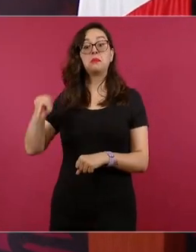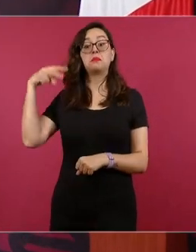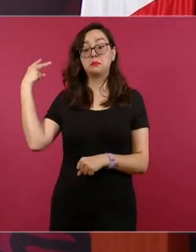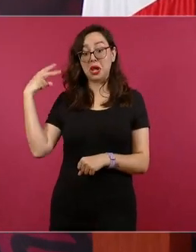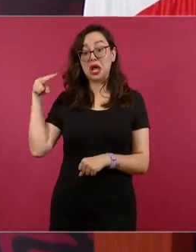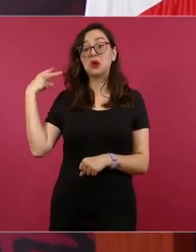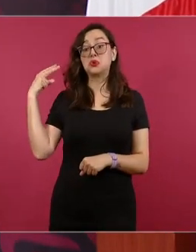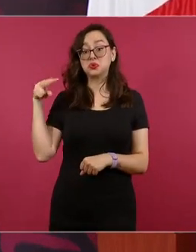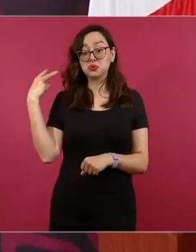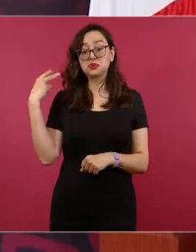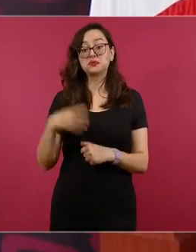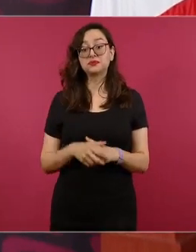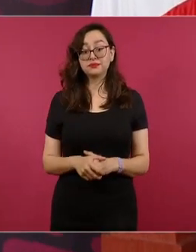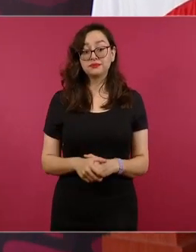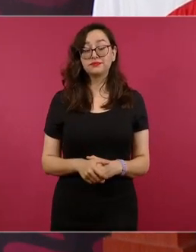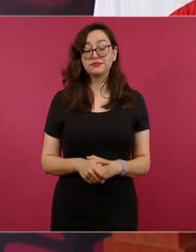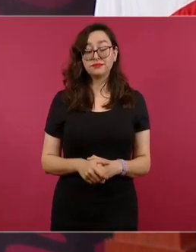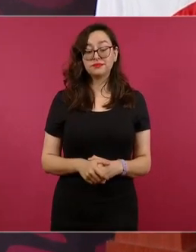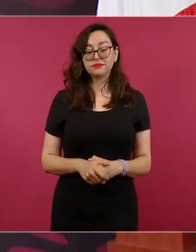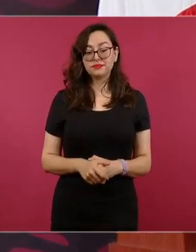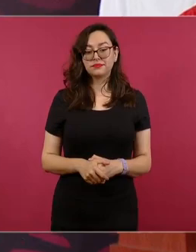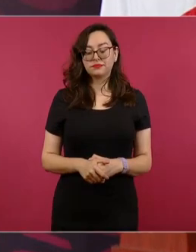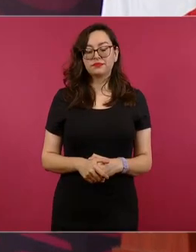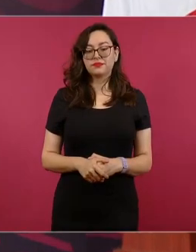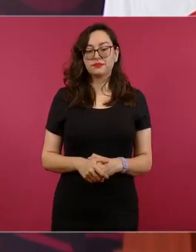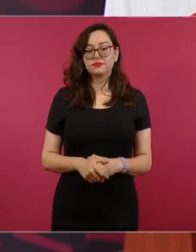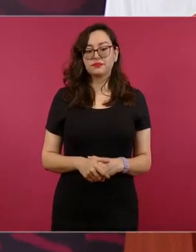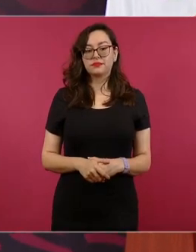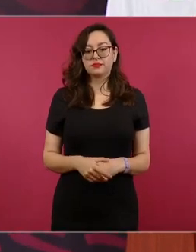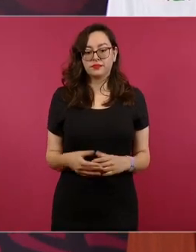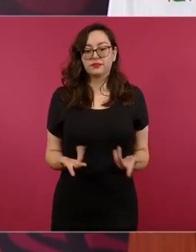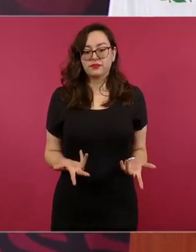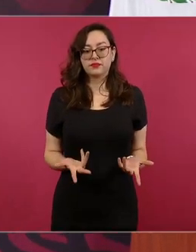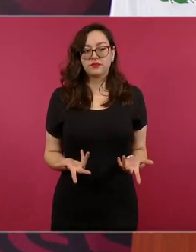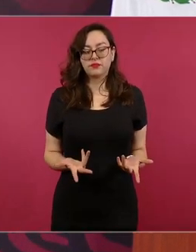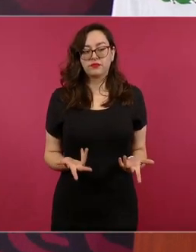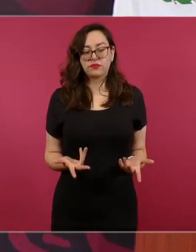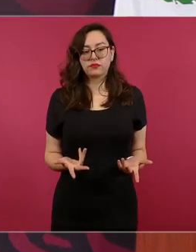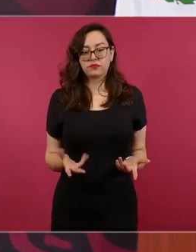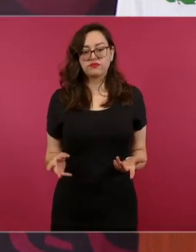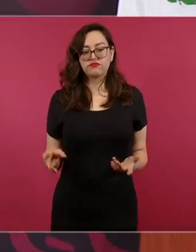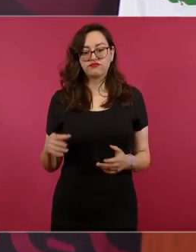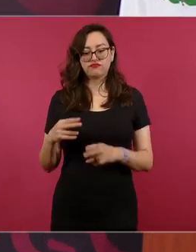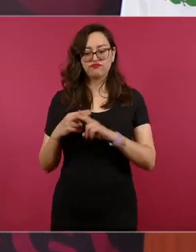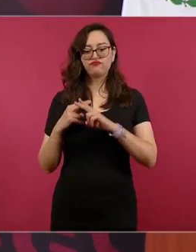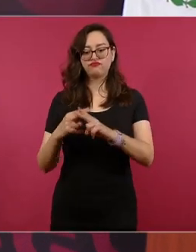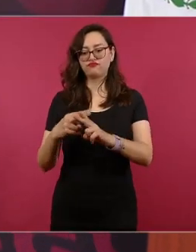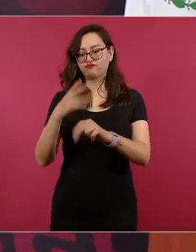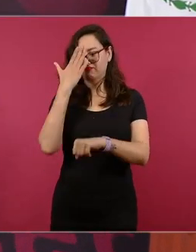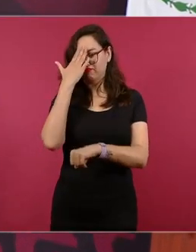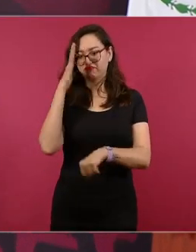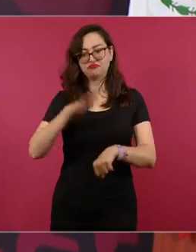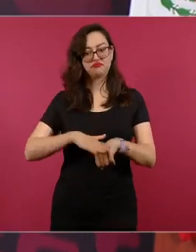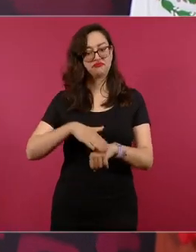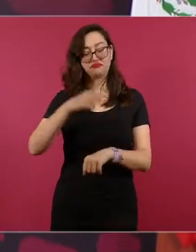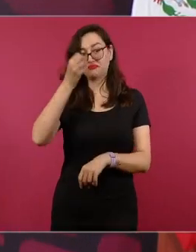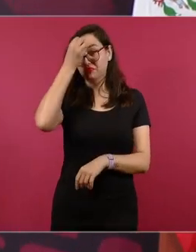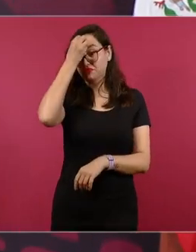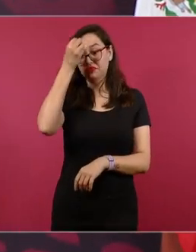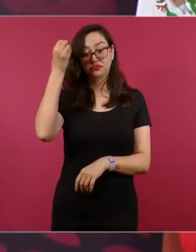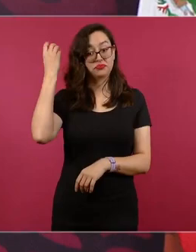Entonces, eso no se olvida,